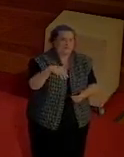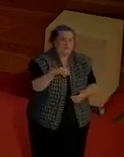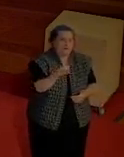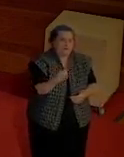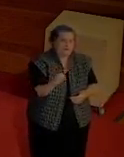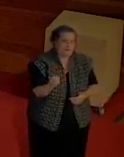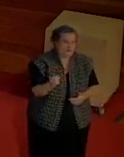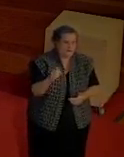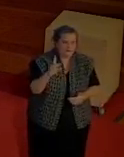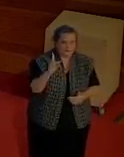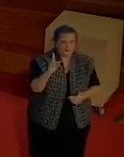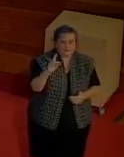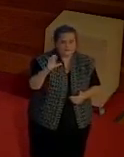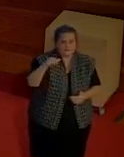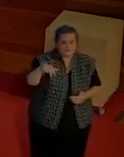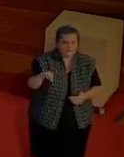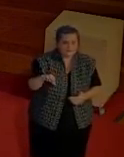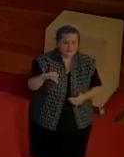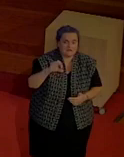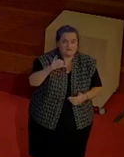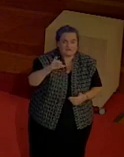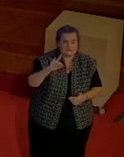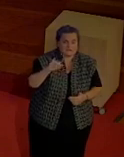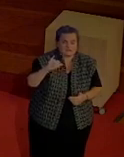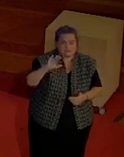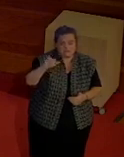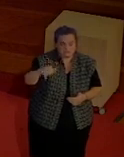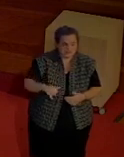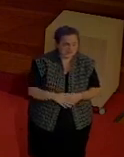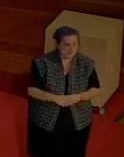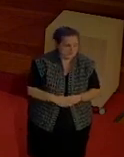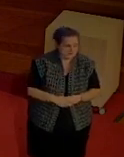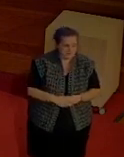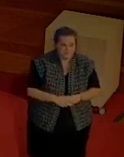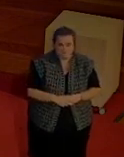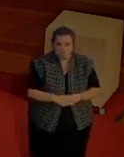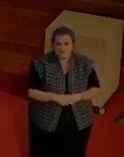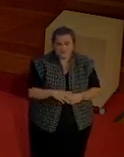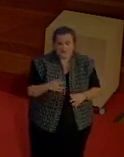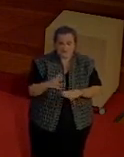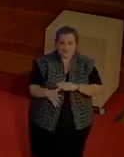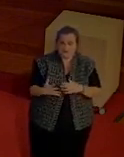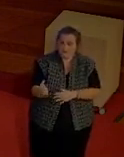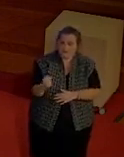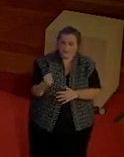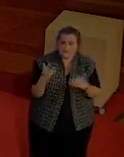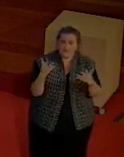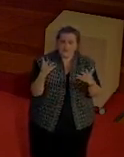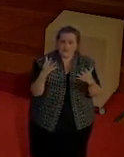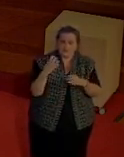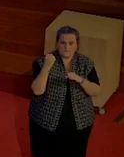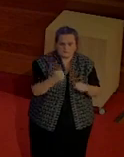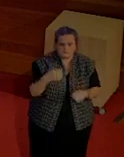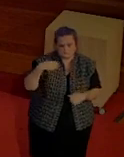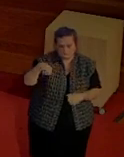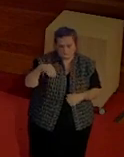y a día de hoy shiin ping densia oping está 9 años en el poder como presidente de China es